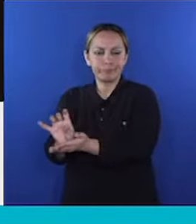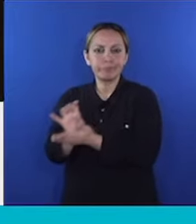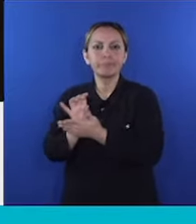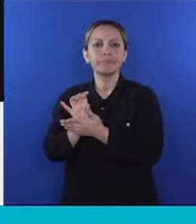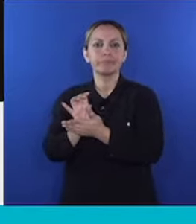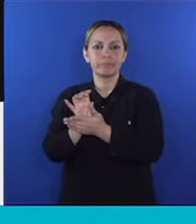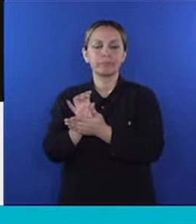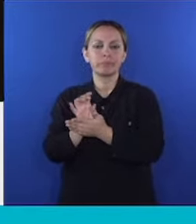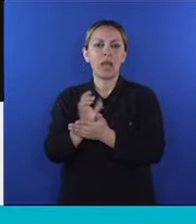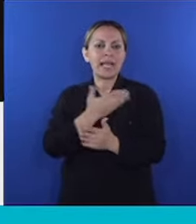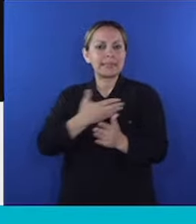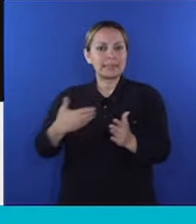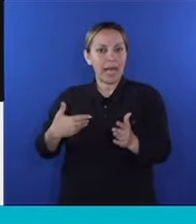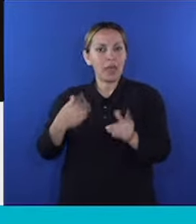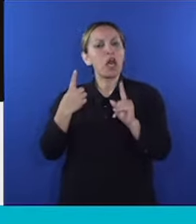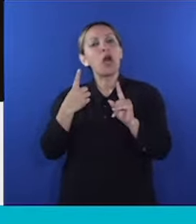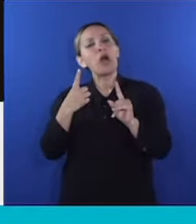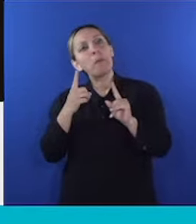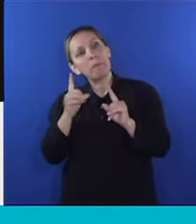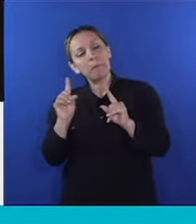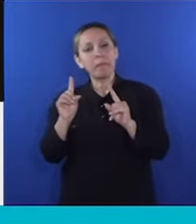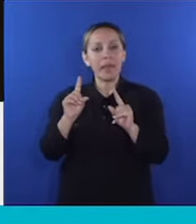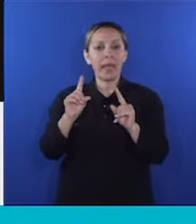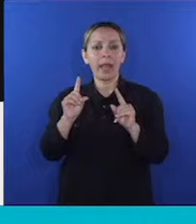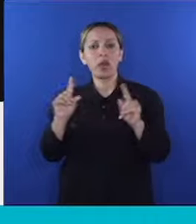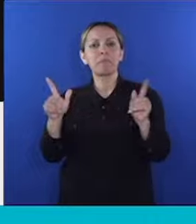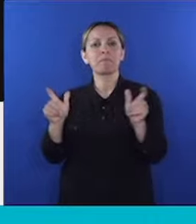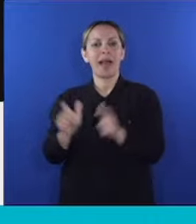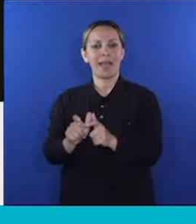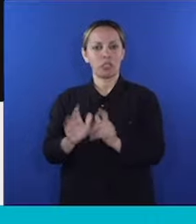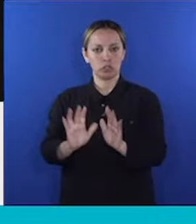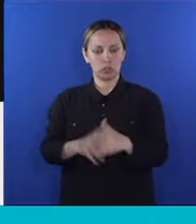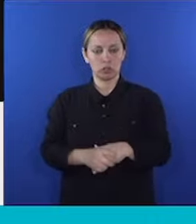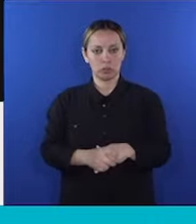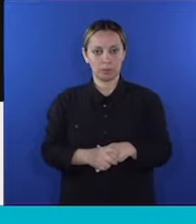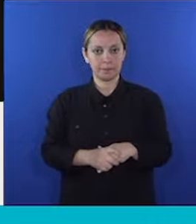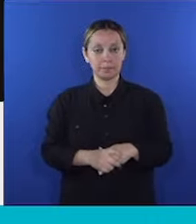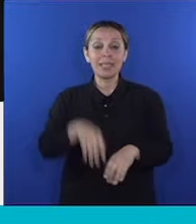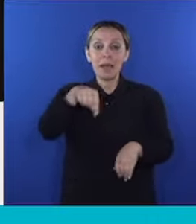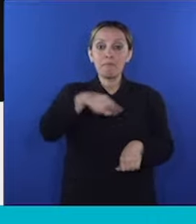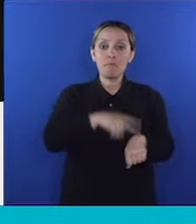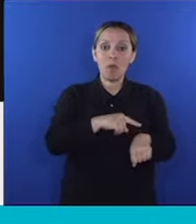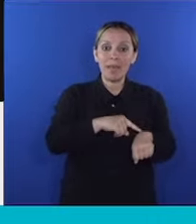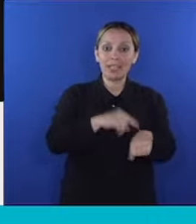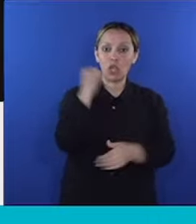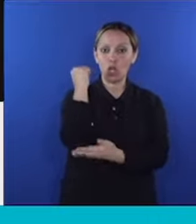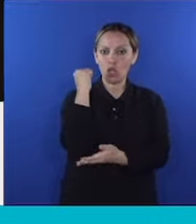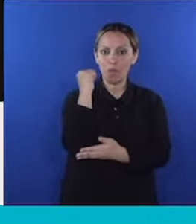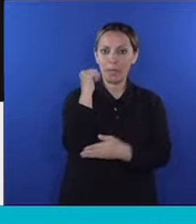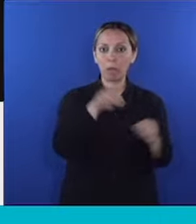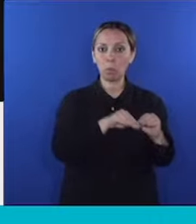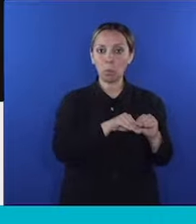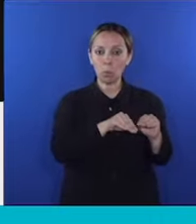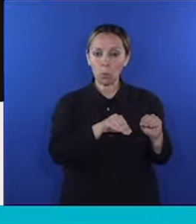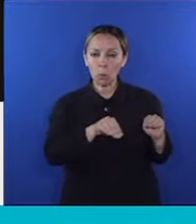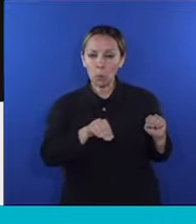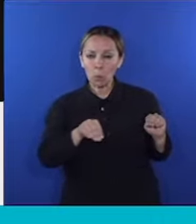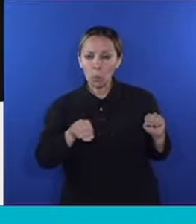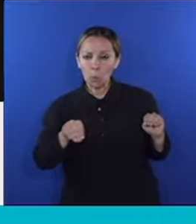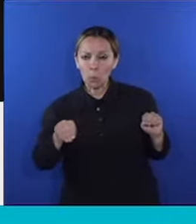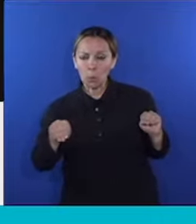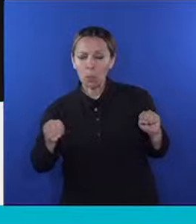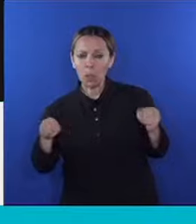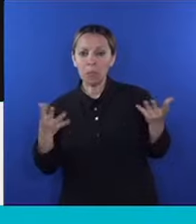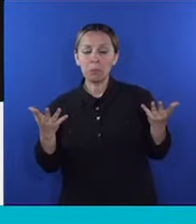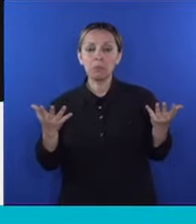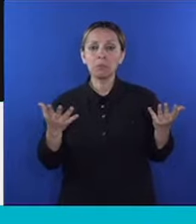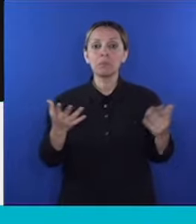despidos en el estado pero es relativamente la proporción menor La recesión tremenda que están generando que se proyecta que se